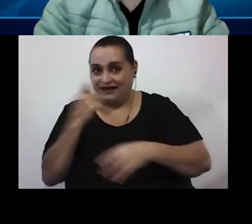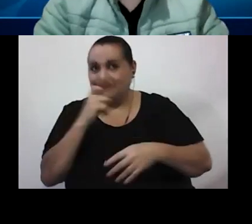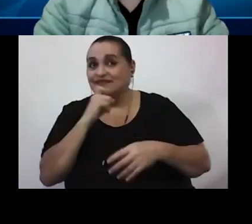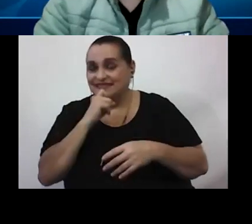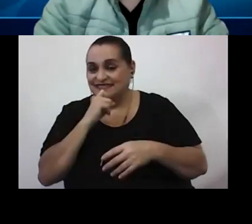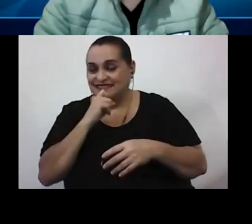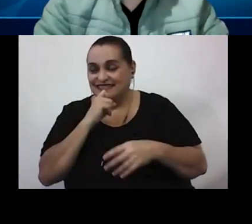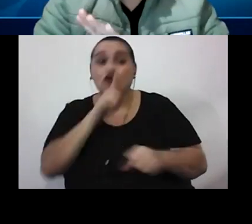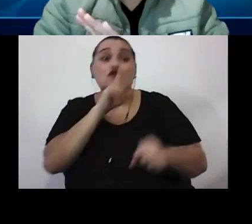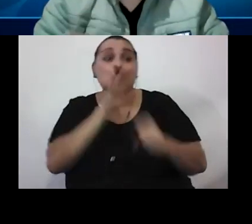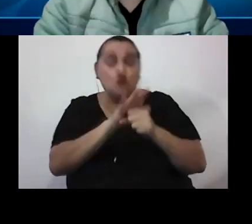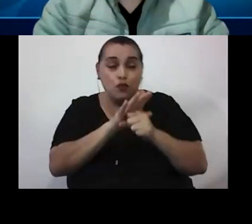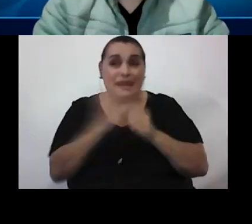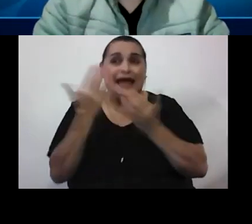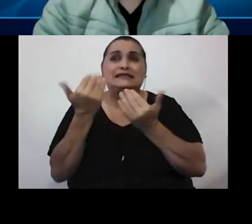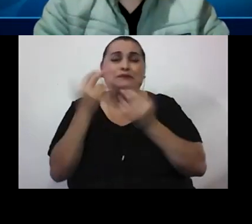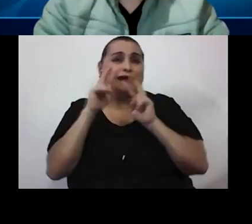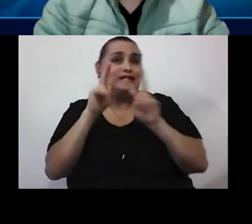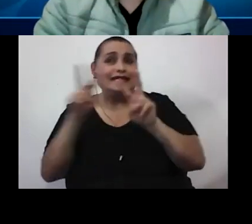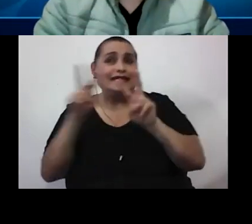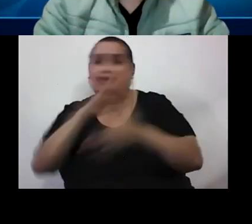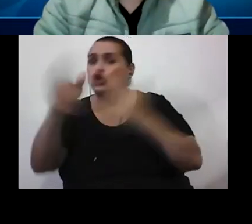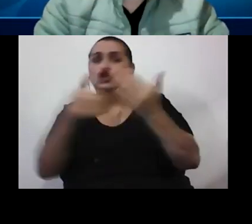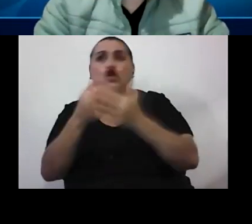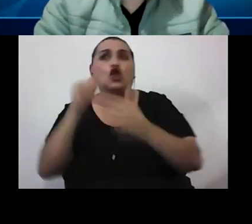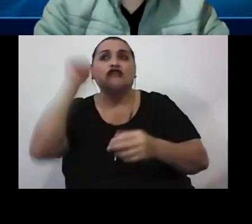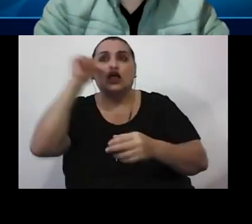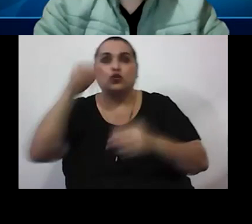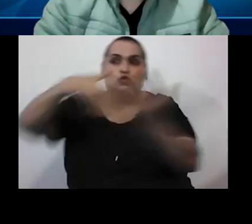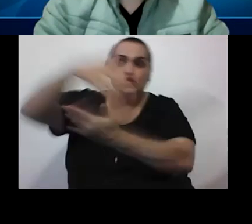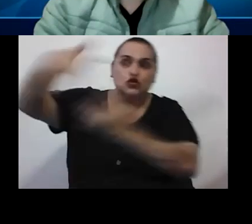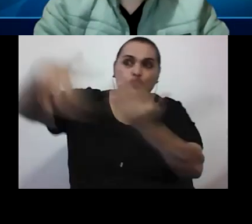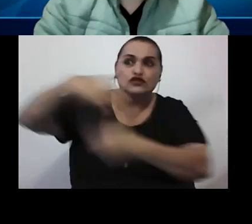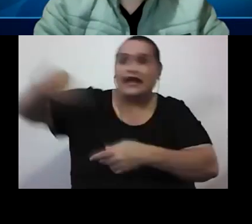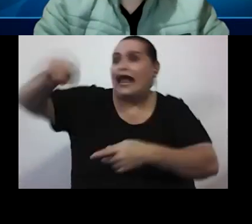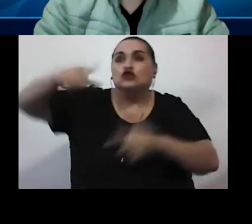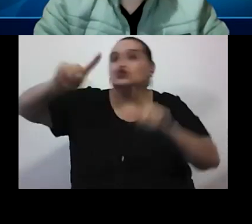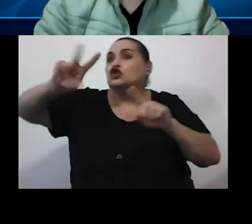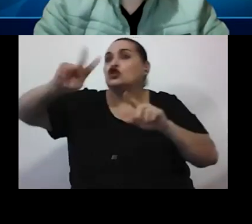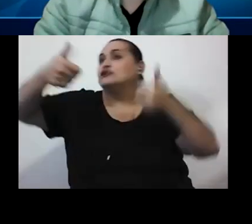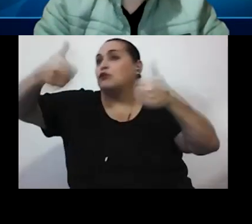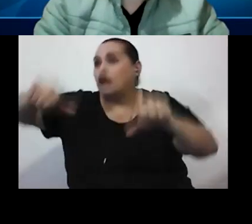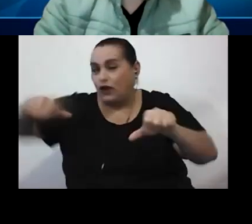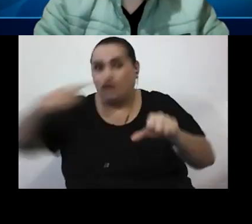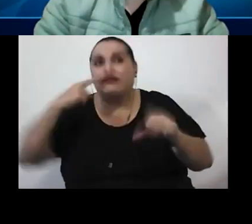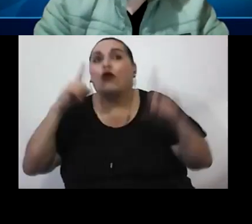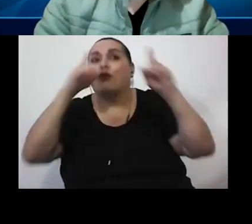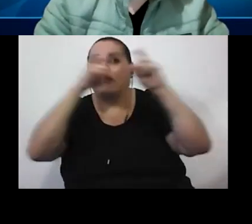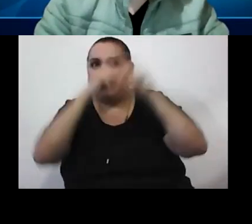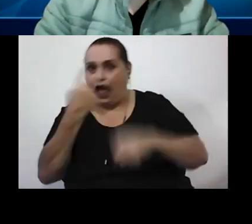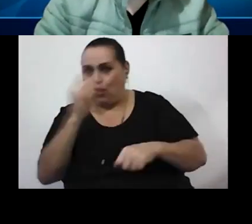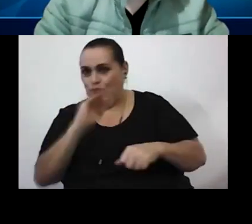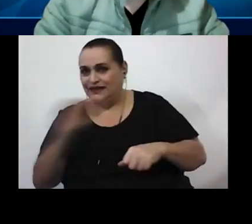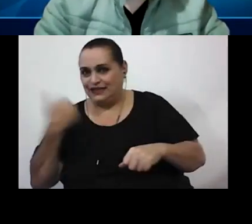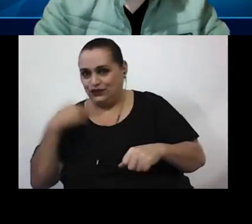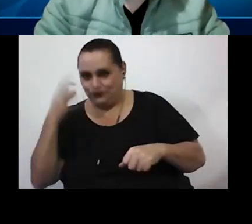las expectativas de todos los adultos que están a su alrededor. Y a veces los adultos no se ponen de acuerdo entre sí. Ah, qué complicado es para una niña y para un niño